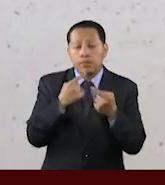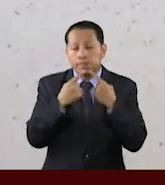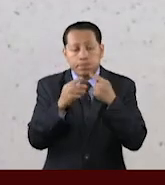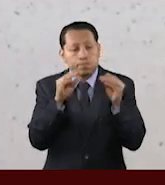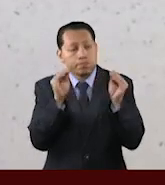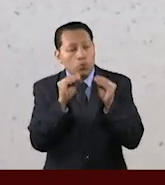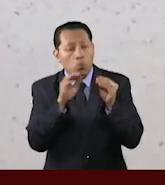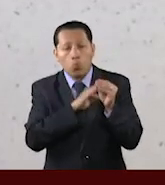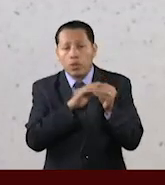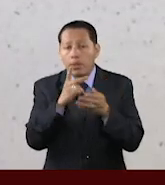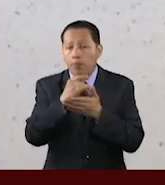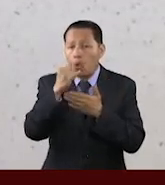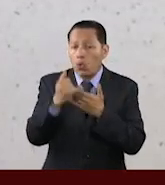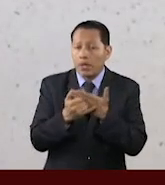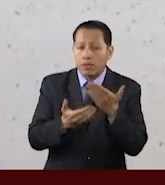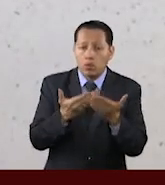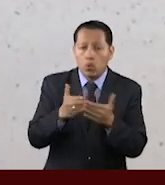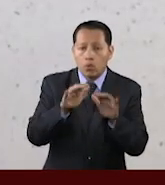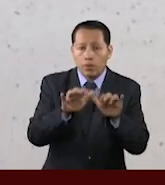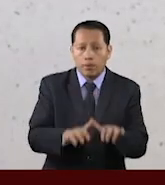aprobación del proyecto dictamen